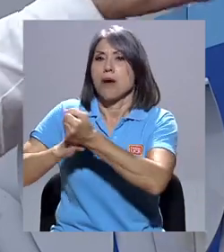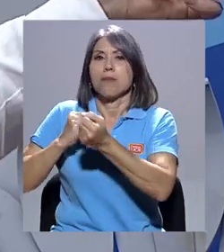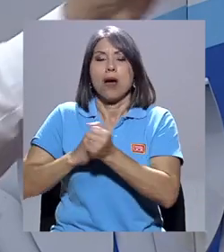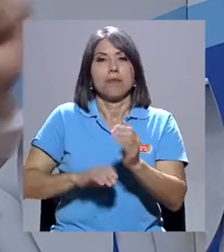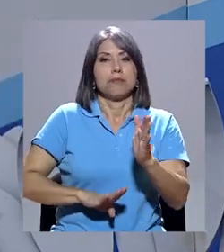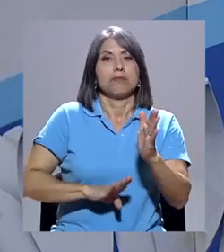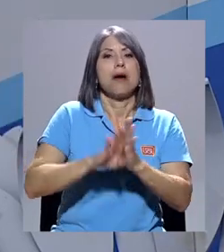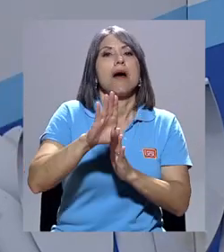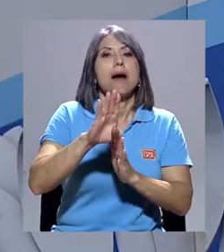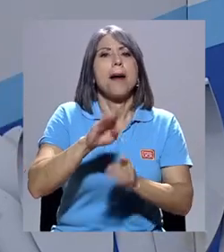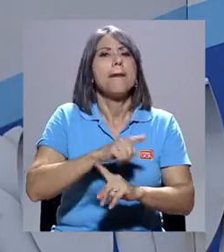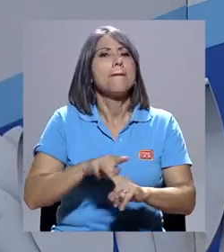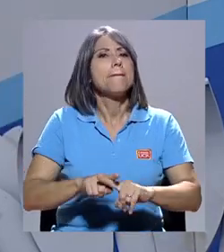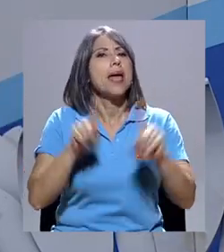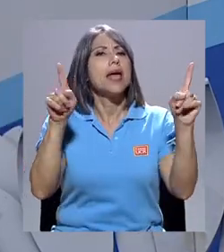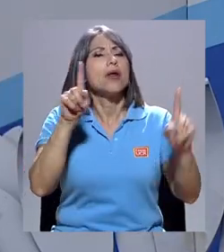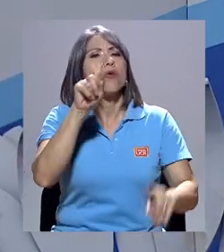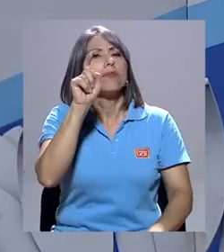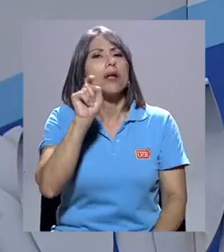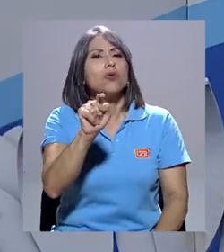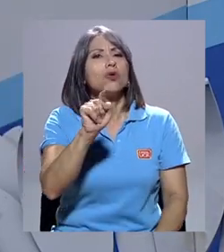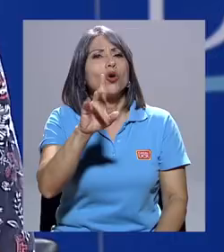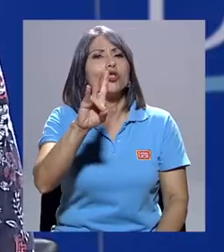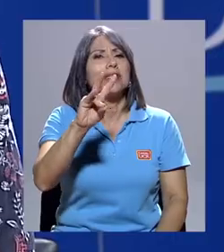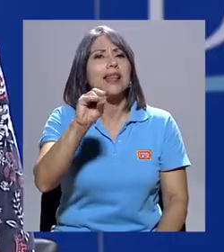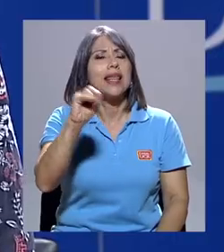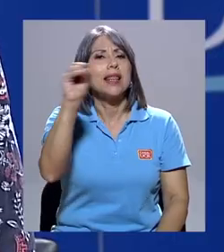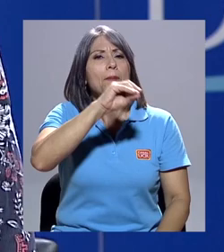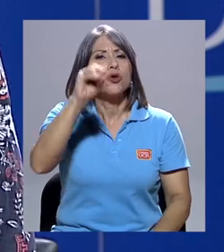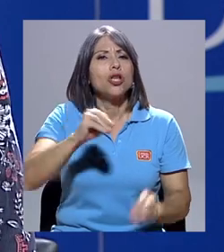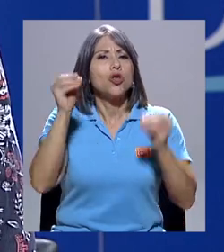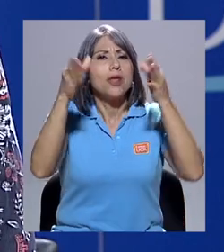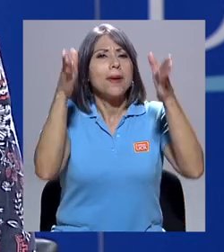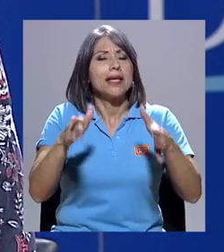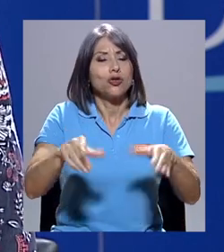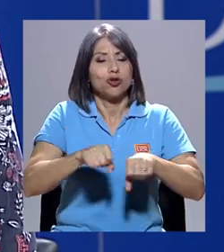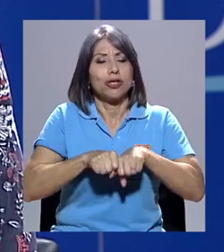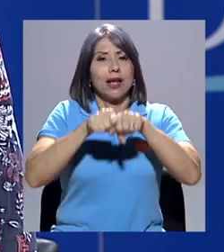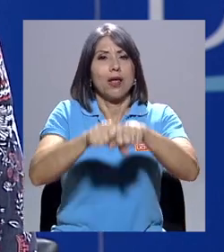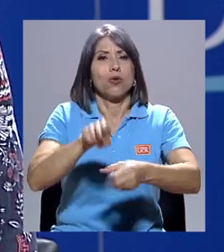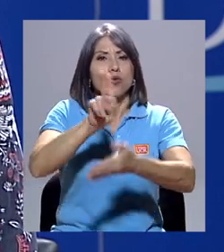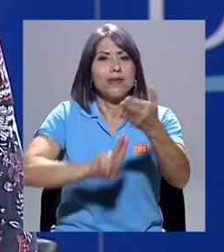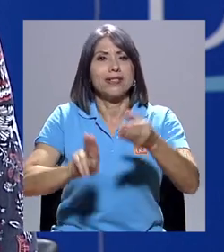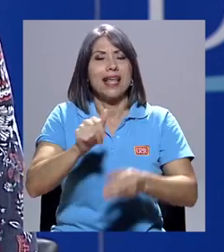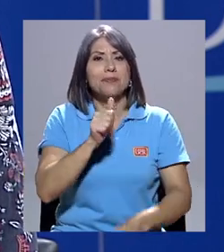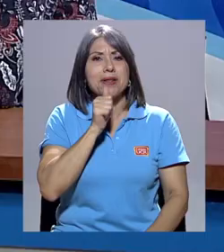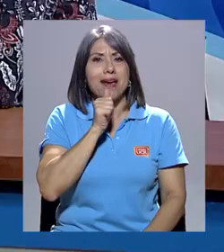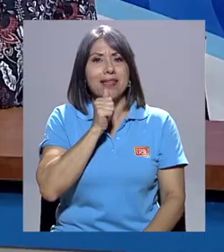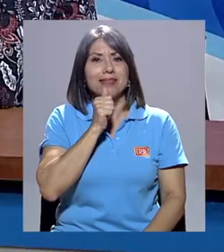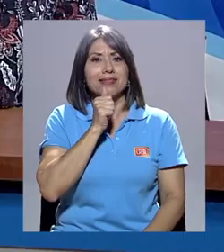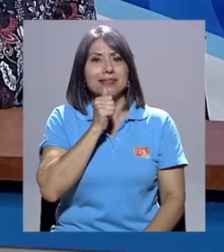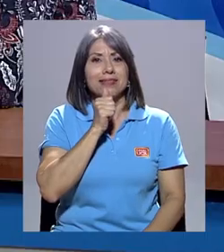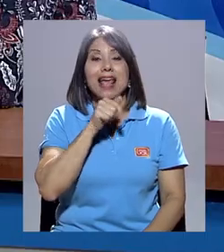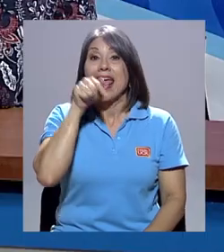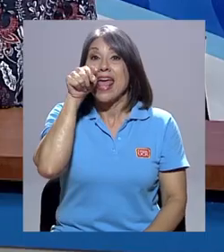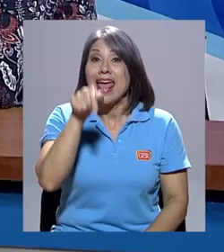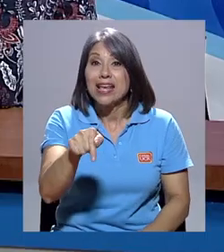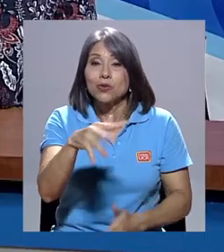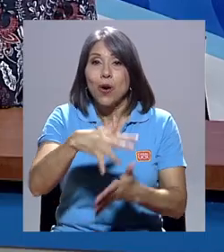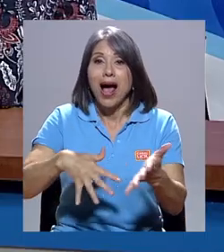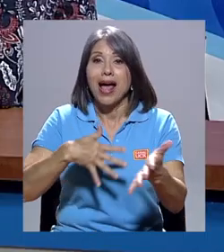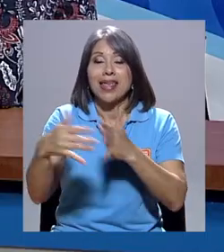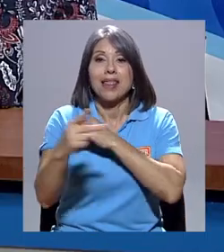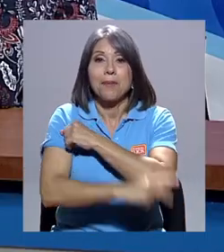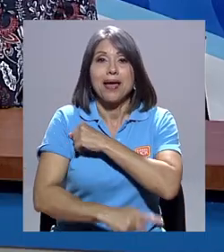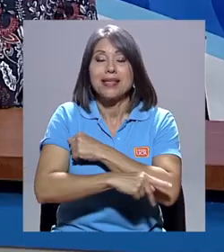el 70% que forman las unidades privadas aquí eso es por eso yo sigo insistiendo eso es una agenda de país la educación no puede